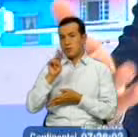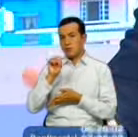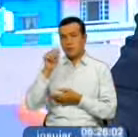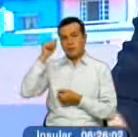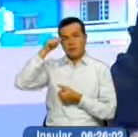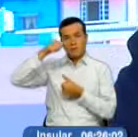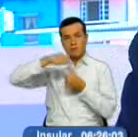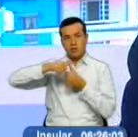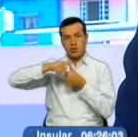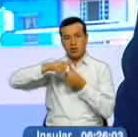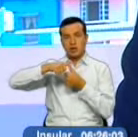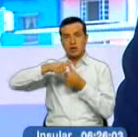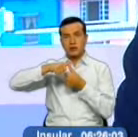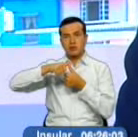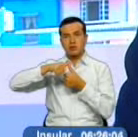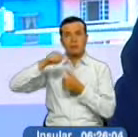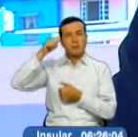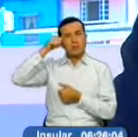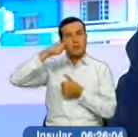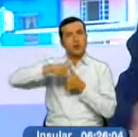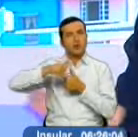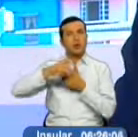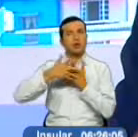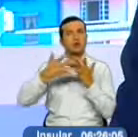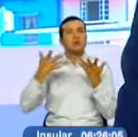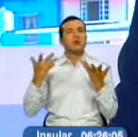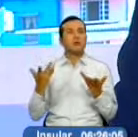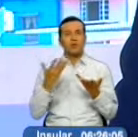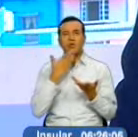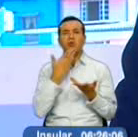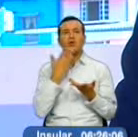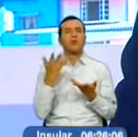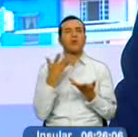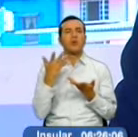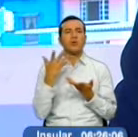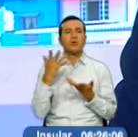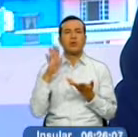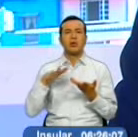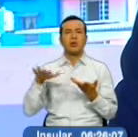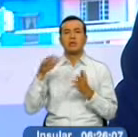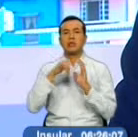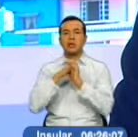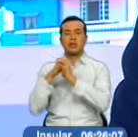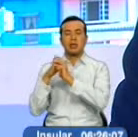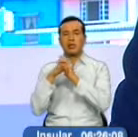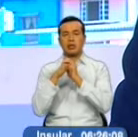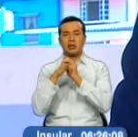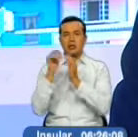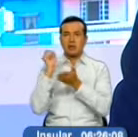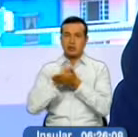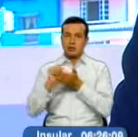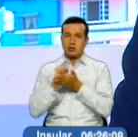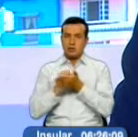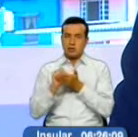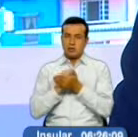Memorias Peninsulares, que es unos ensayos sobre la península de Santa Elena. E hicimos la presentación del libro